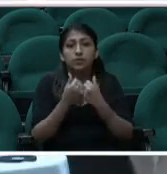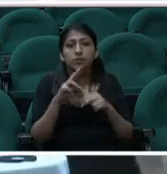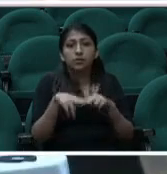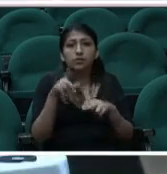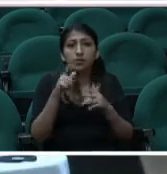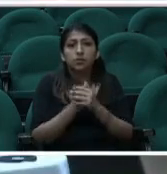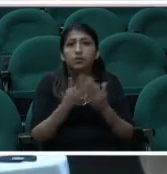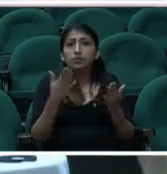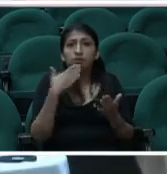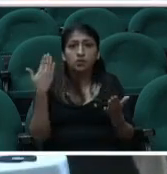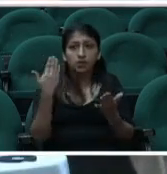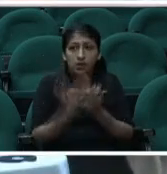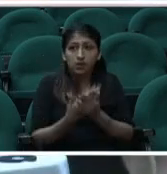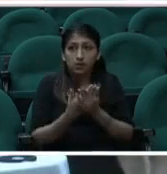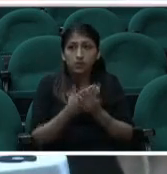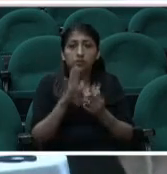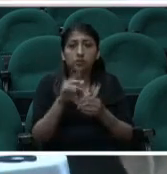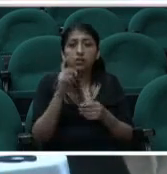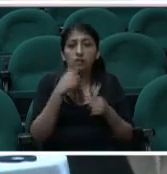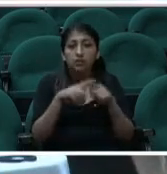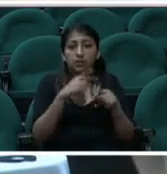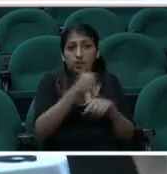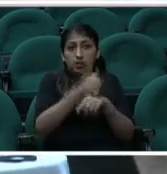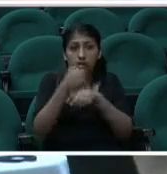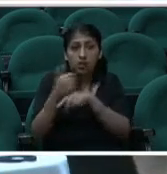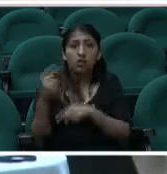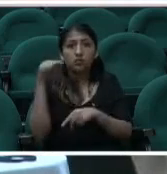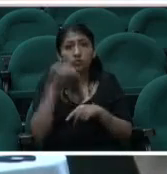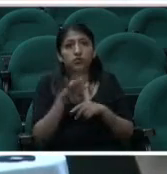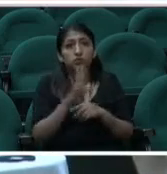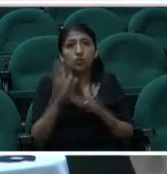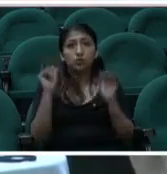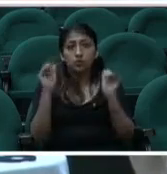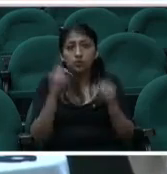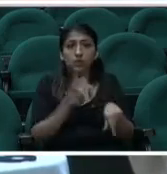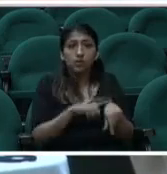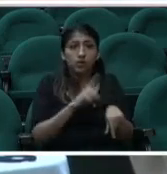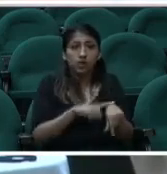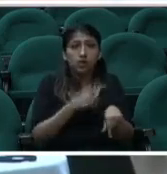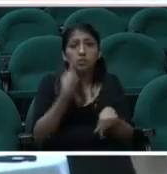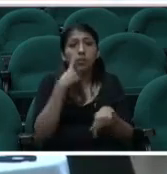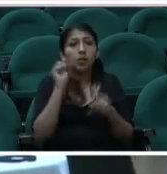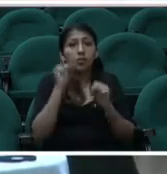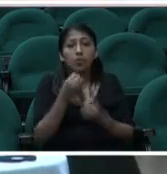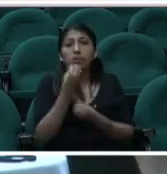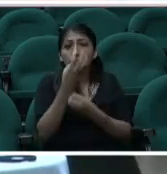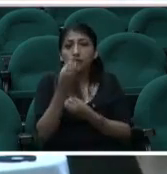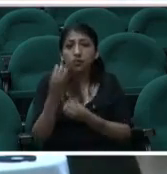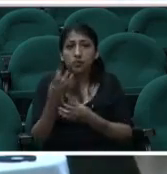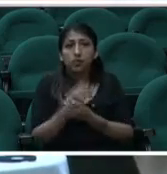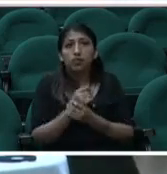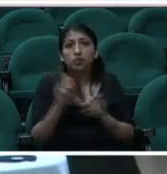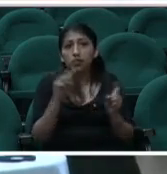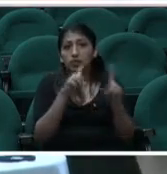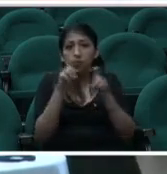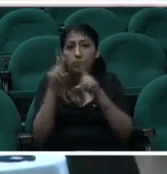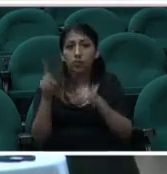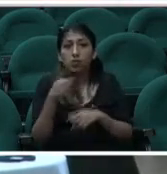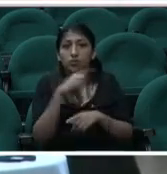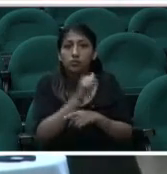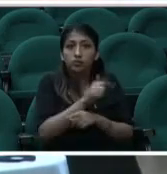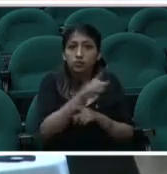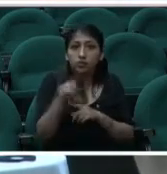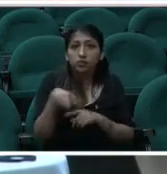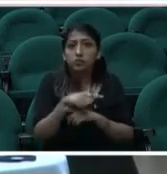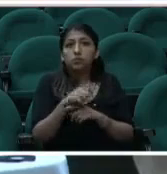muchas gracias a los candidatos una vez más por haber dado el tiempo necesario para poder exponer preguntarse entre ustedes